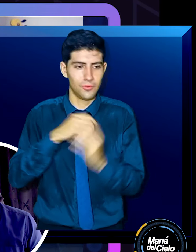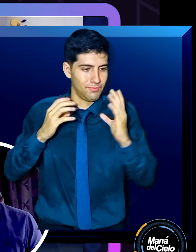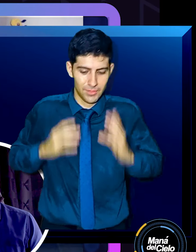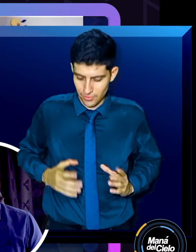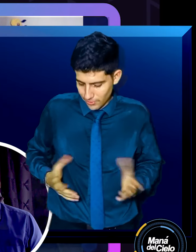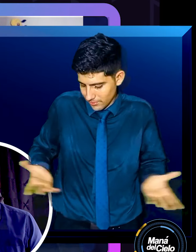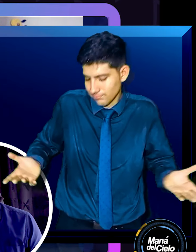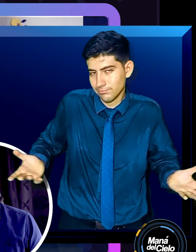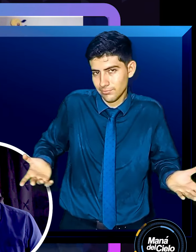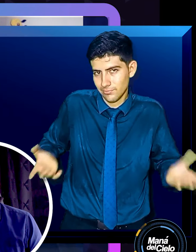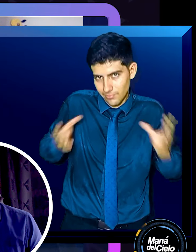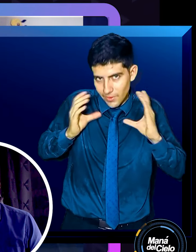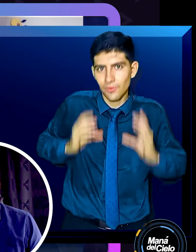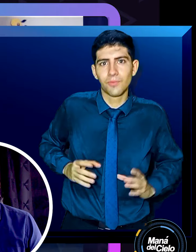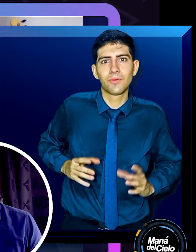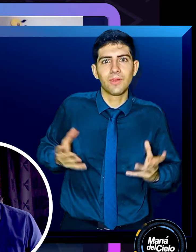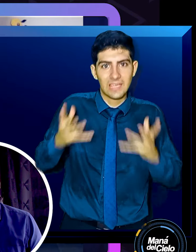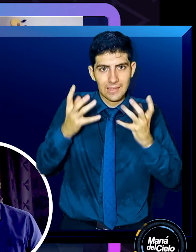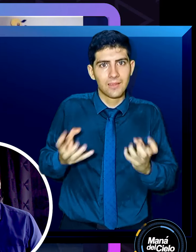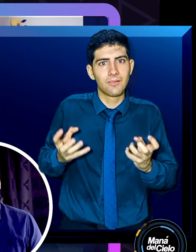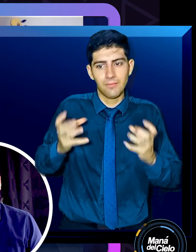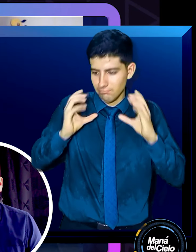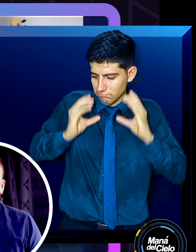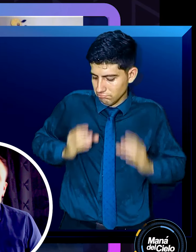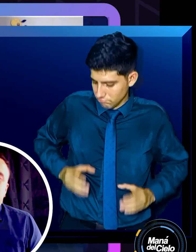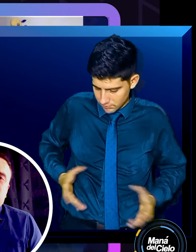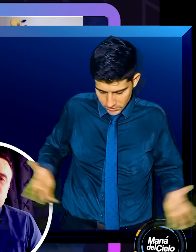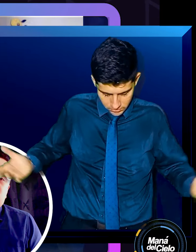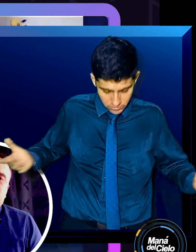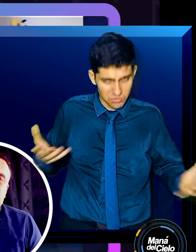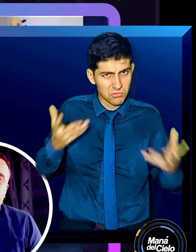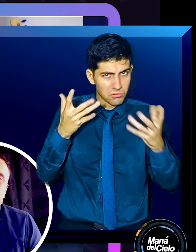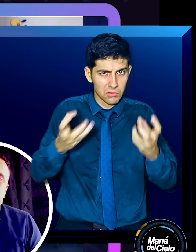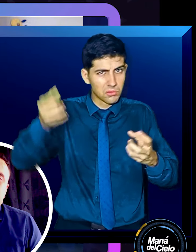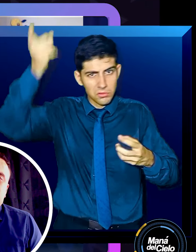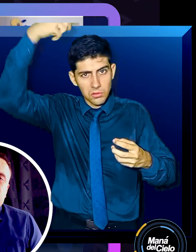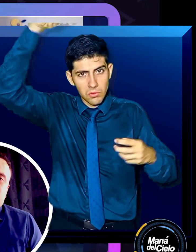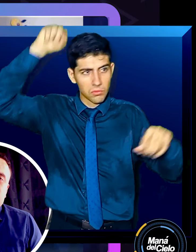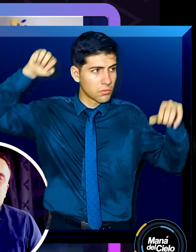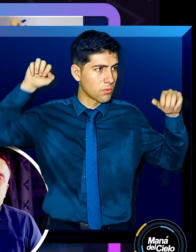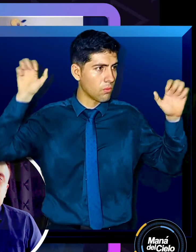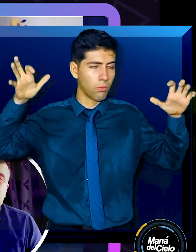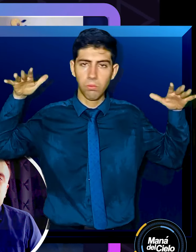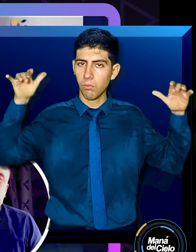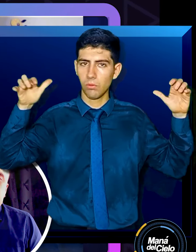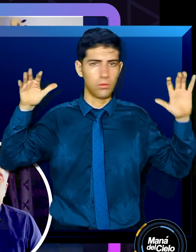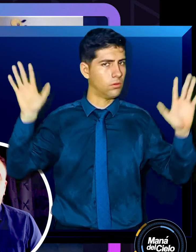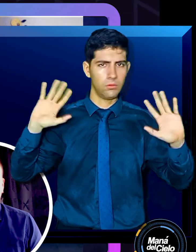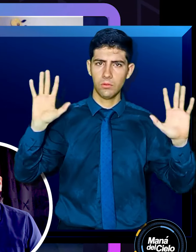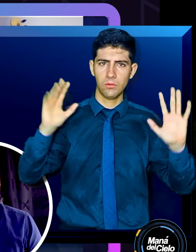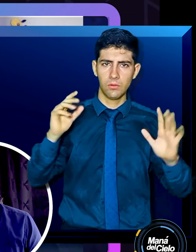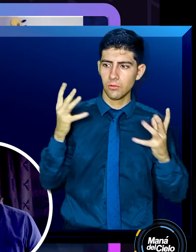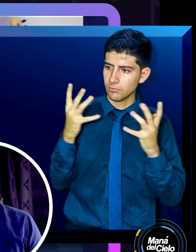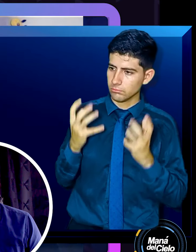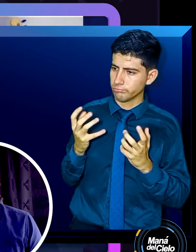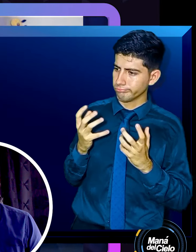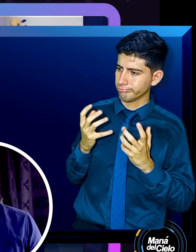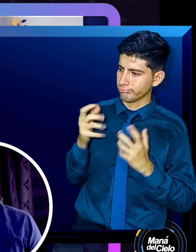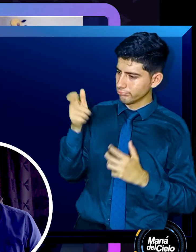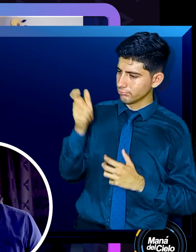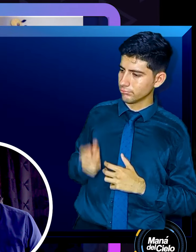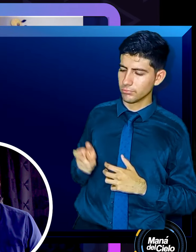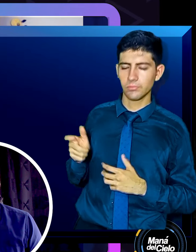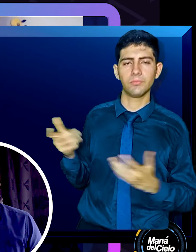y eso quiero ser. Yo no quiero ser un ángel ni un arcángel, nada. Yo quiero ser un ser humano. Los seres